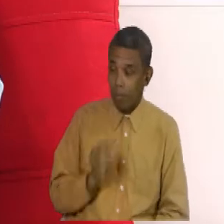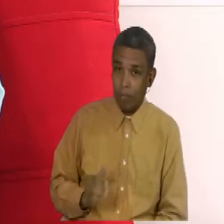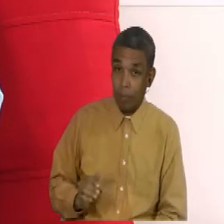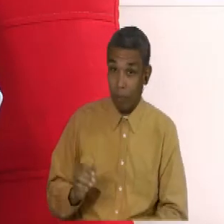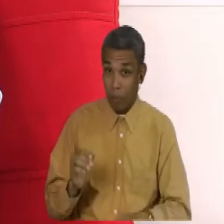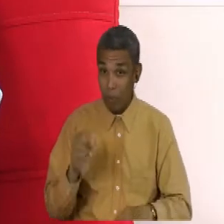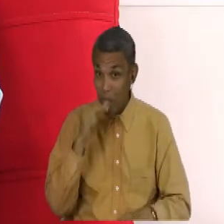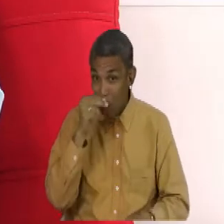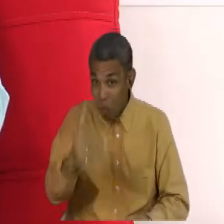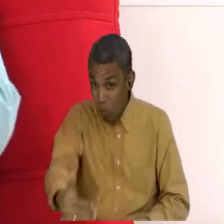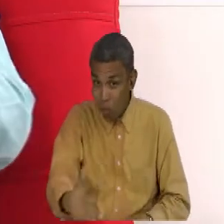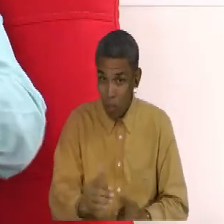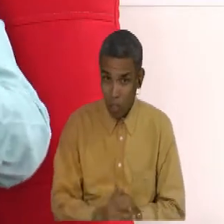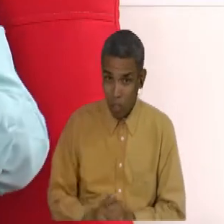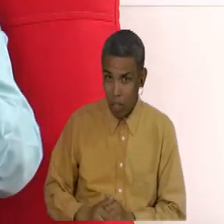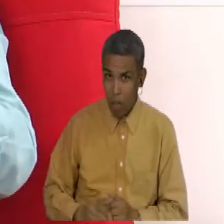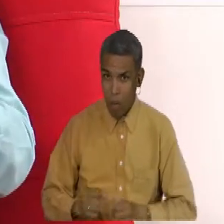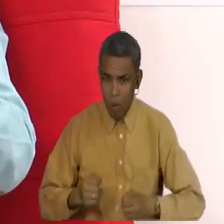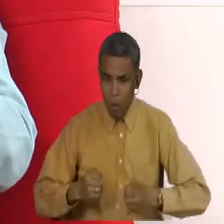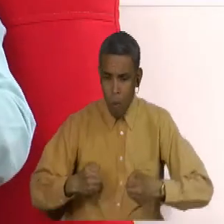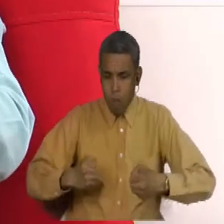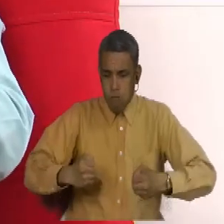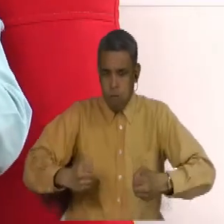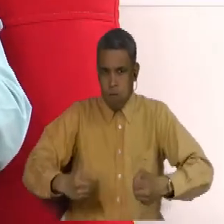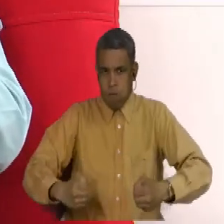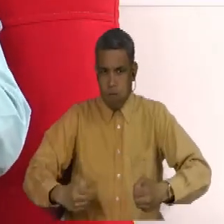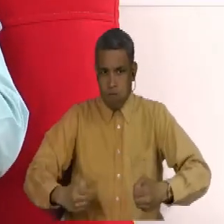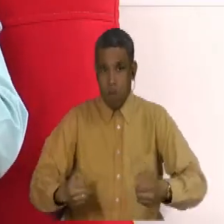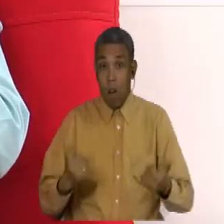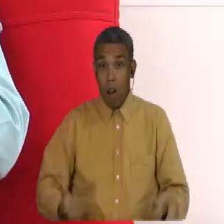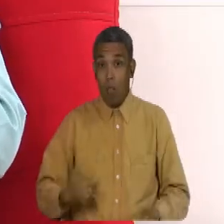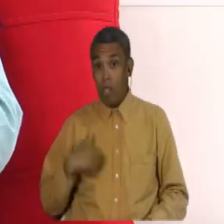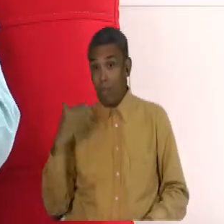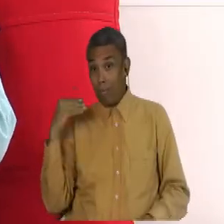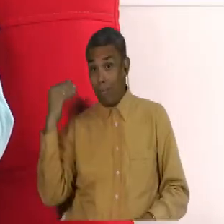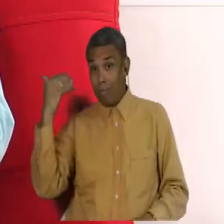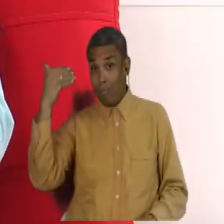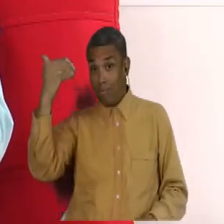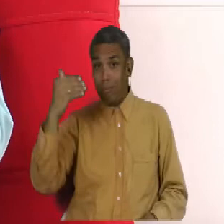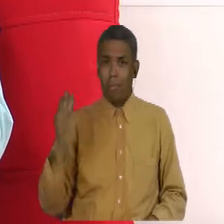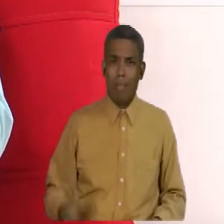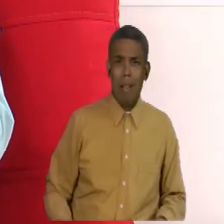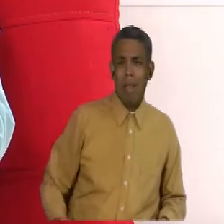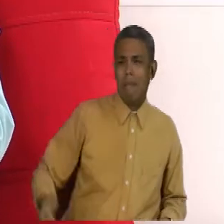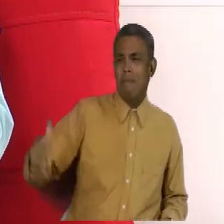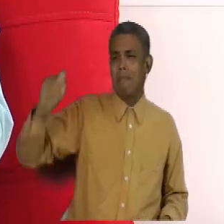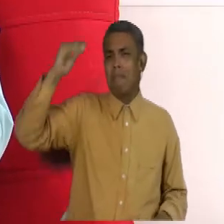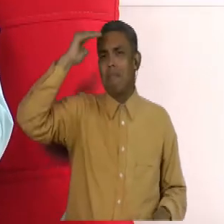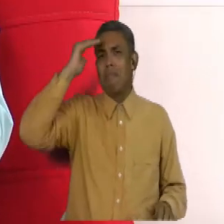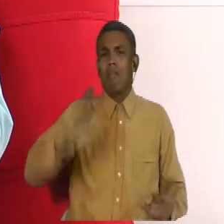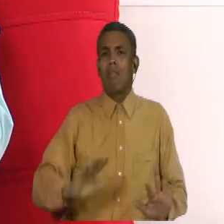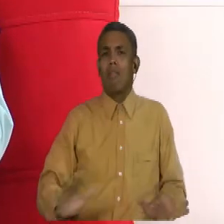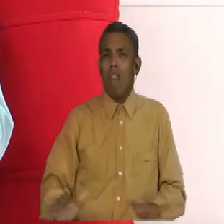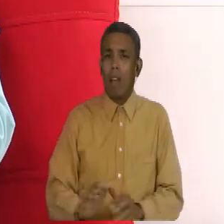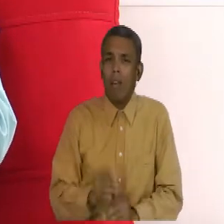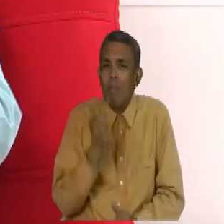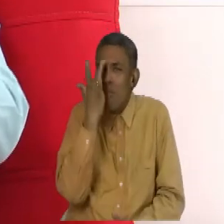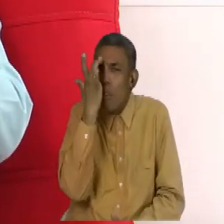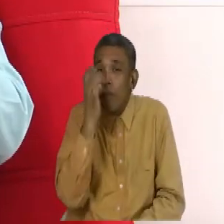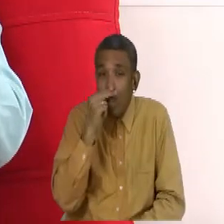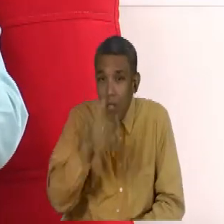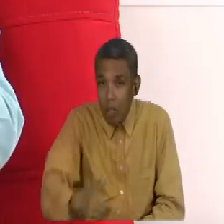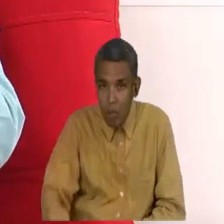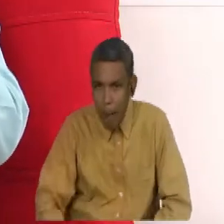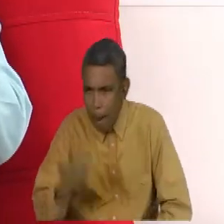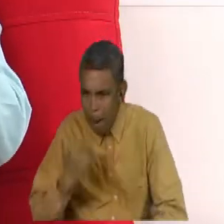obeso. ¿Sí? ¿Por qué? Porque ya trae el hábito de comer más de lo que necesita. ¿Cuándo nos volvemos obesos? Cuando